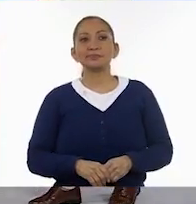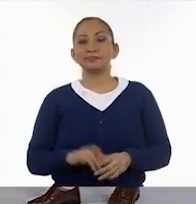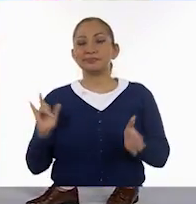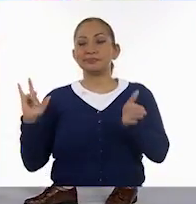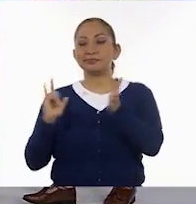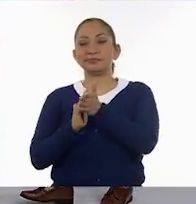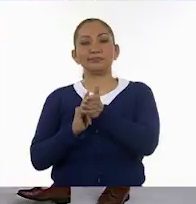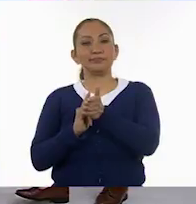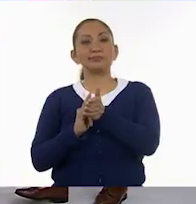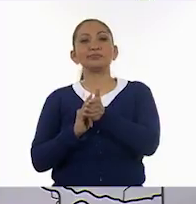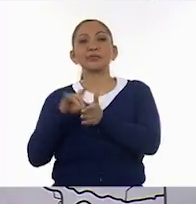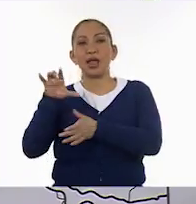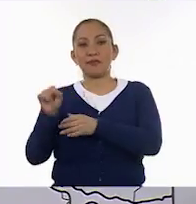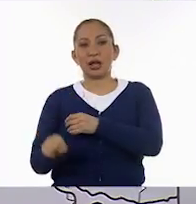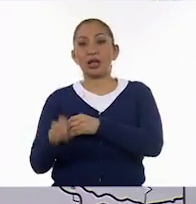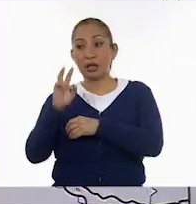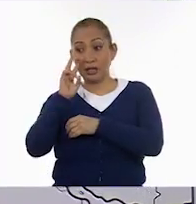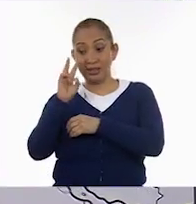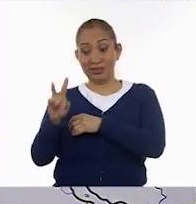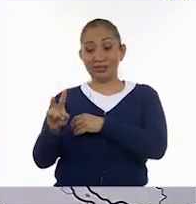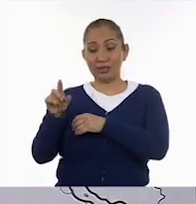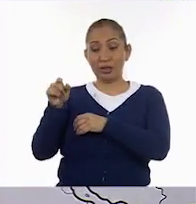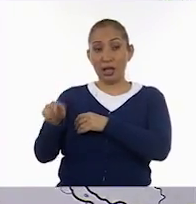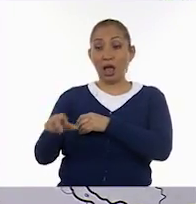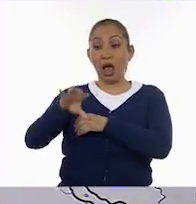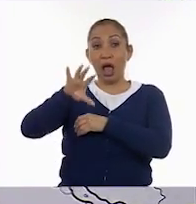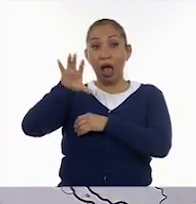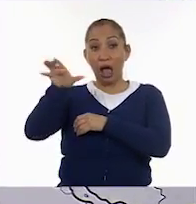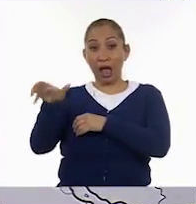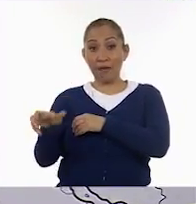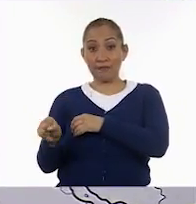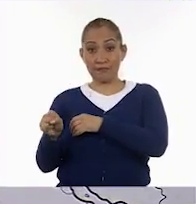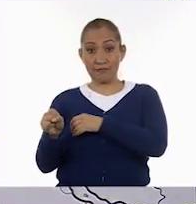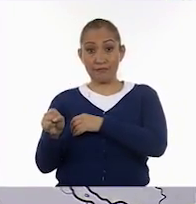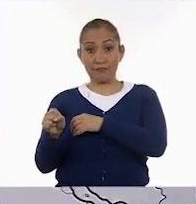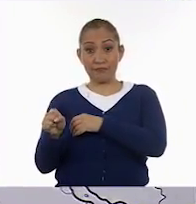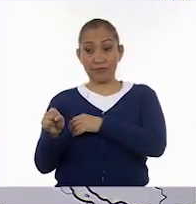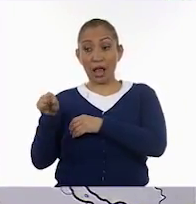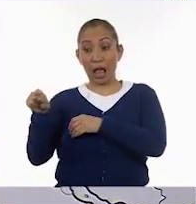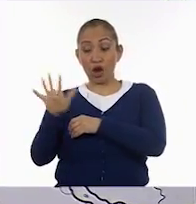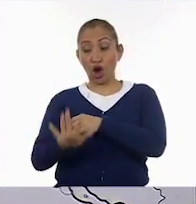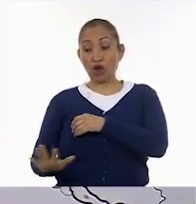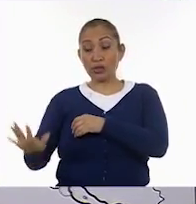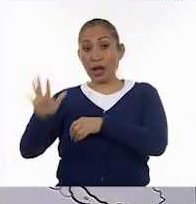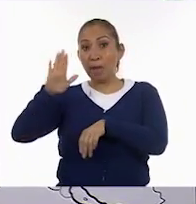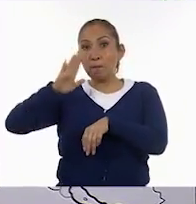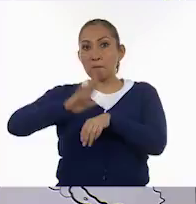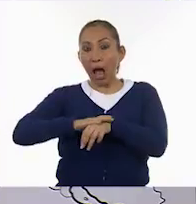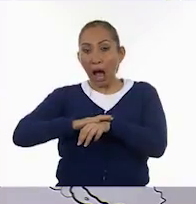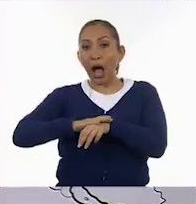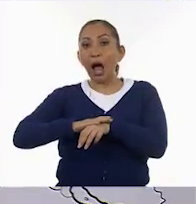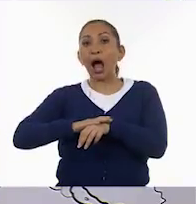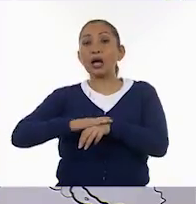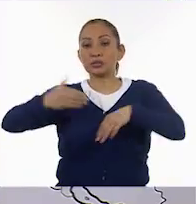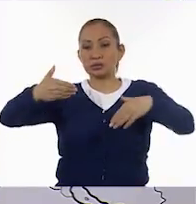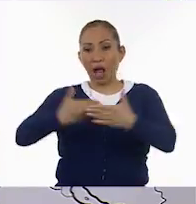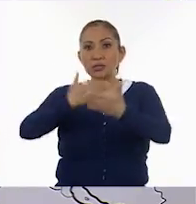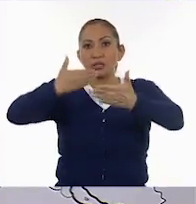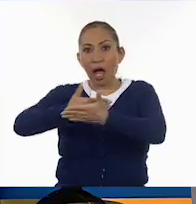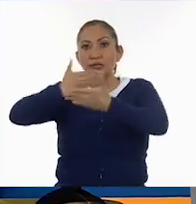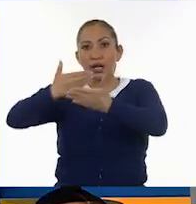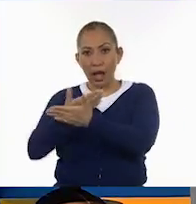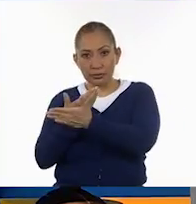Entonces, ya nos fijamos aquí que África, pues es el continente que tiene mayor número de